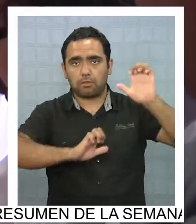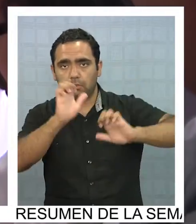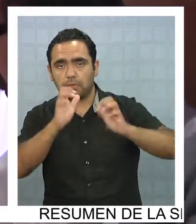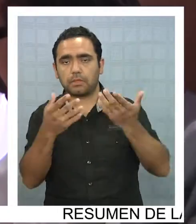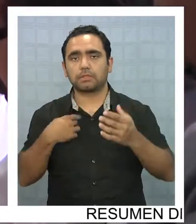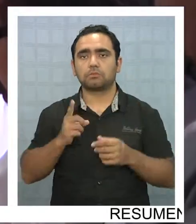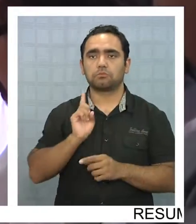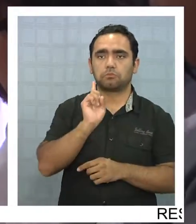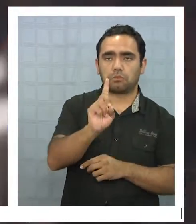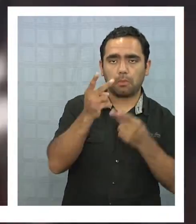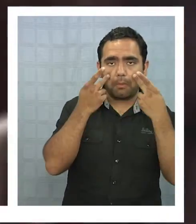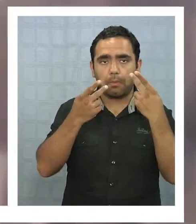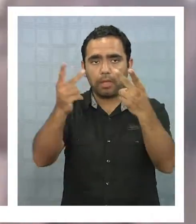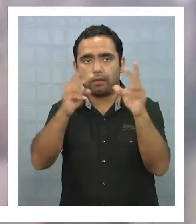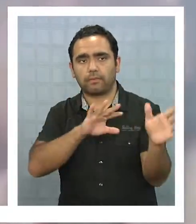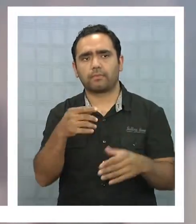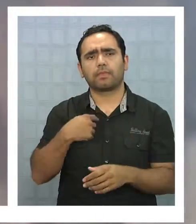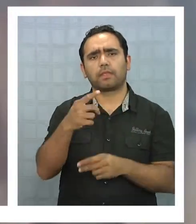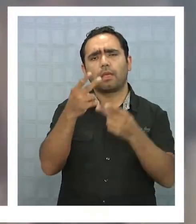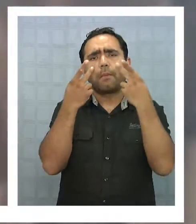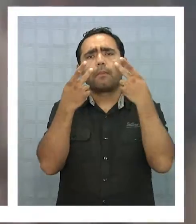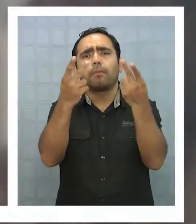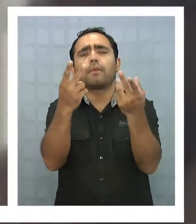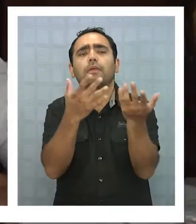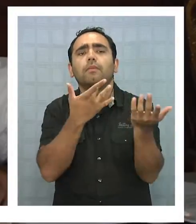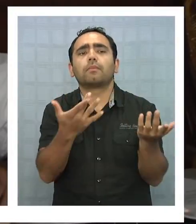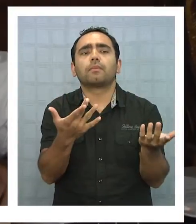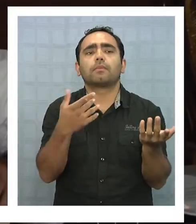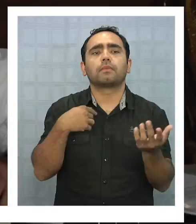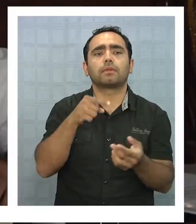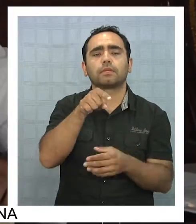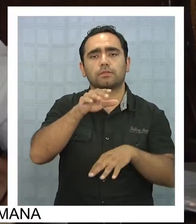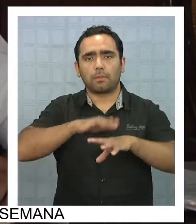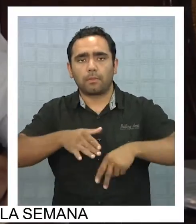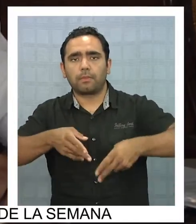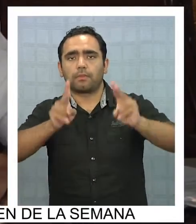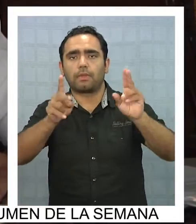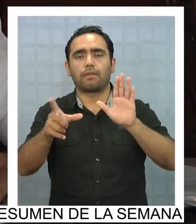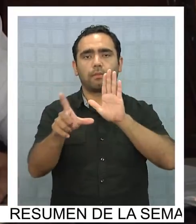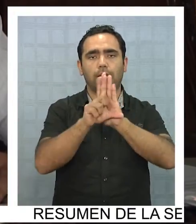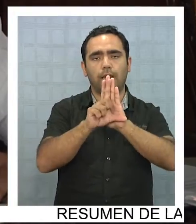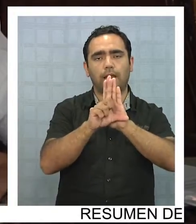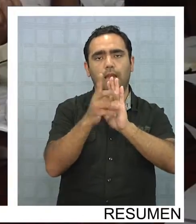Viajes que según Arenas realizó en el marco de las facultades que les permitía la ley